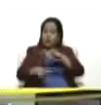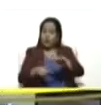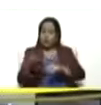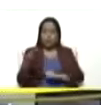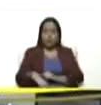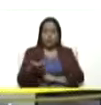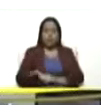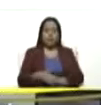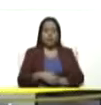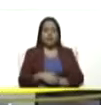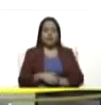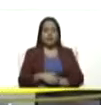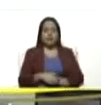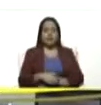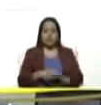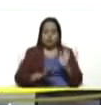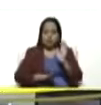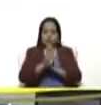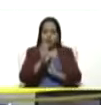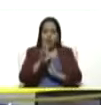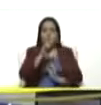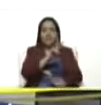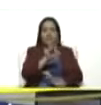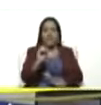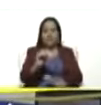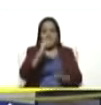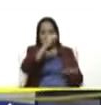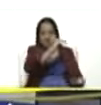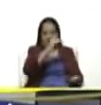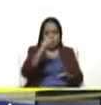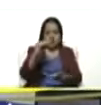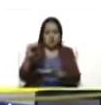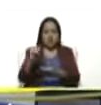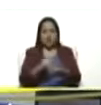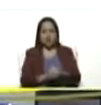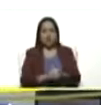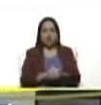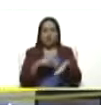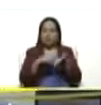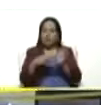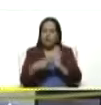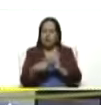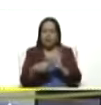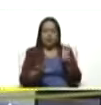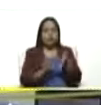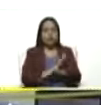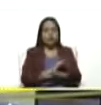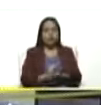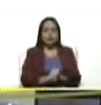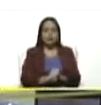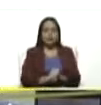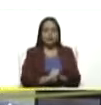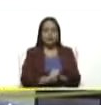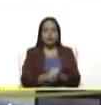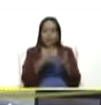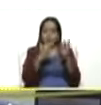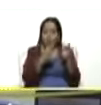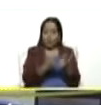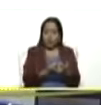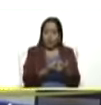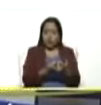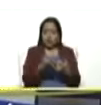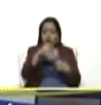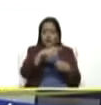importante de rendimiento a 20 quintales, lo cual dice que desde el punto de vista cuantitativo,